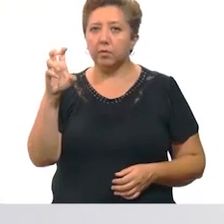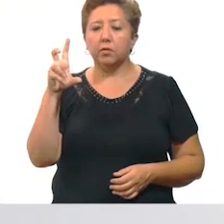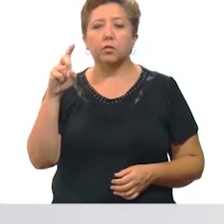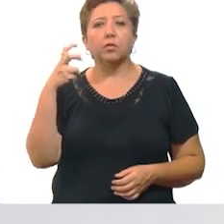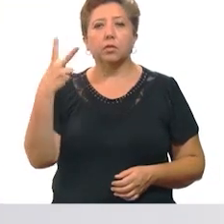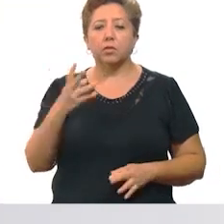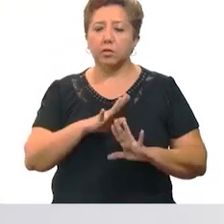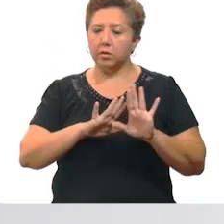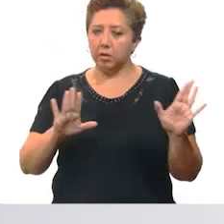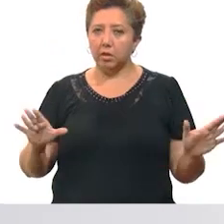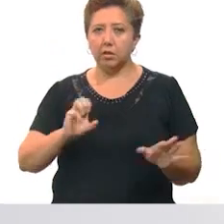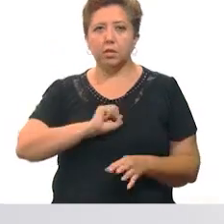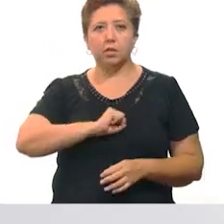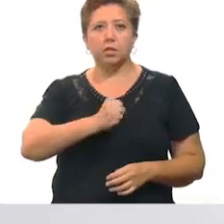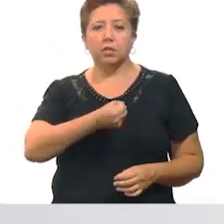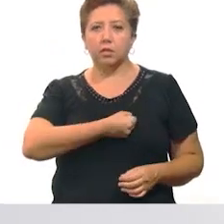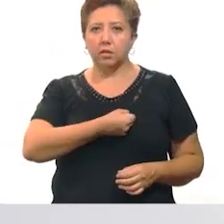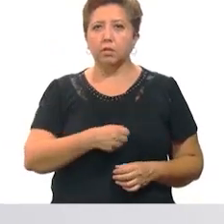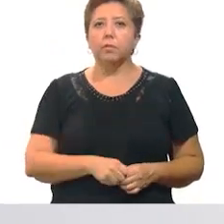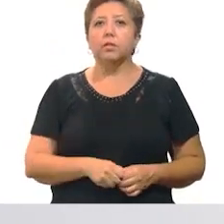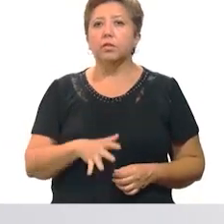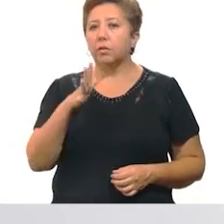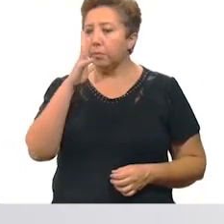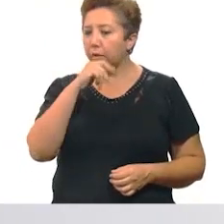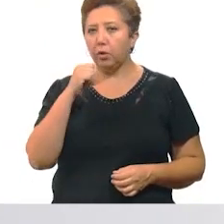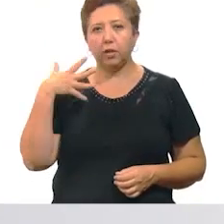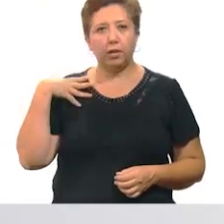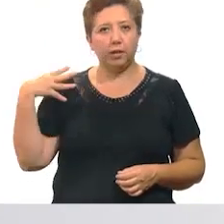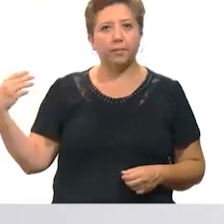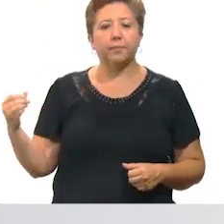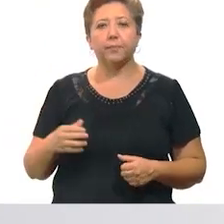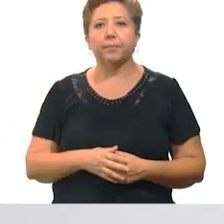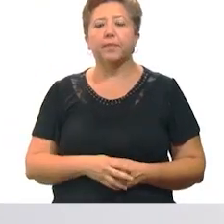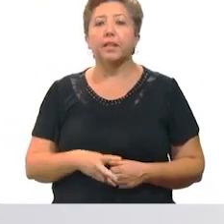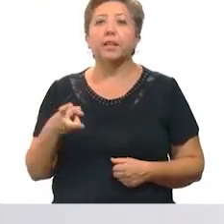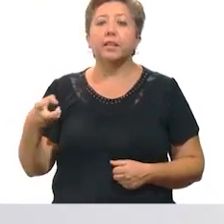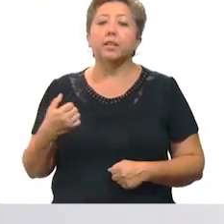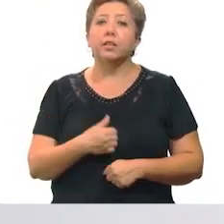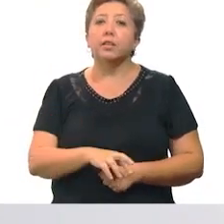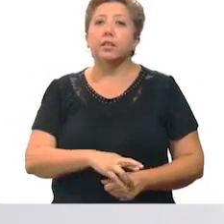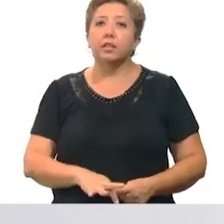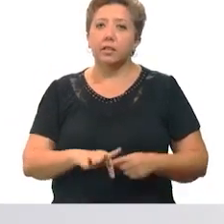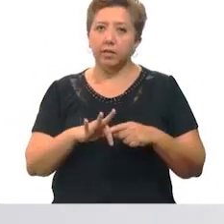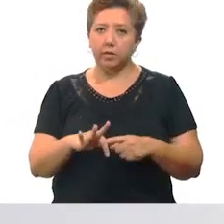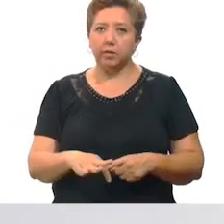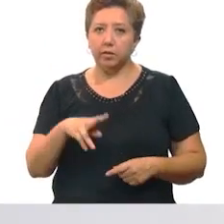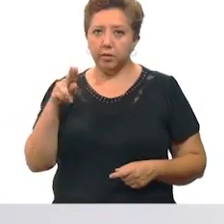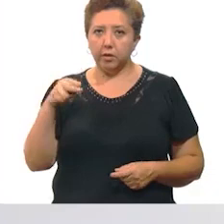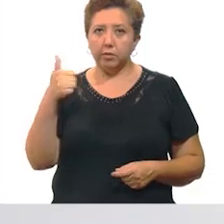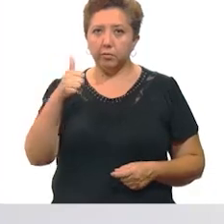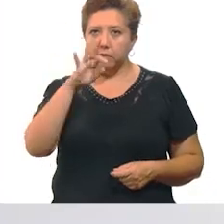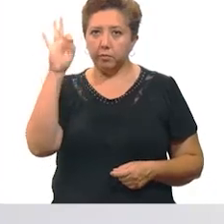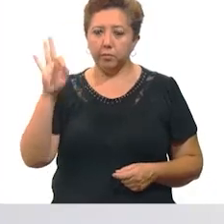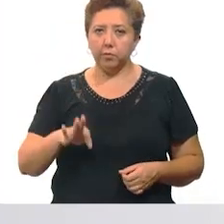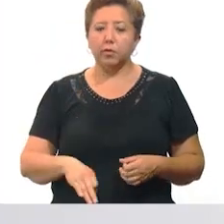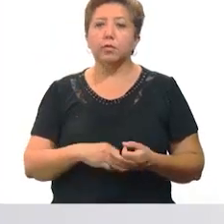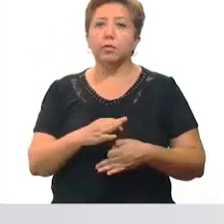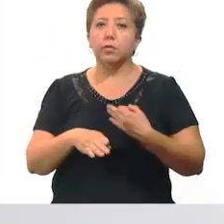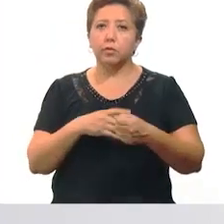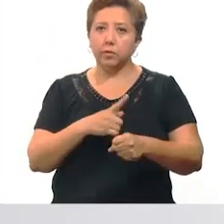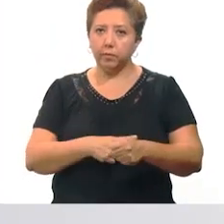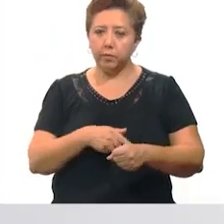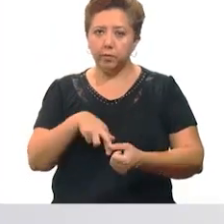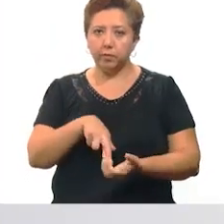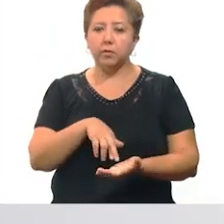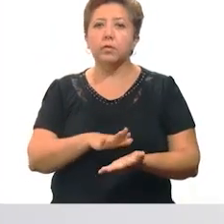26.432 pacientes ya se recuperaron, no presentan síntomas ni pueden contagiar. Esta cifra representa el 86% del total de